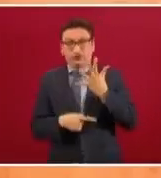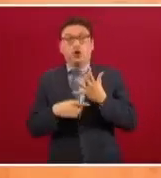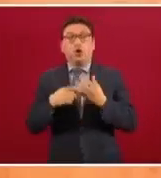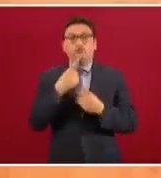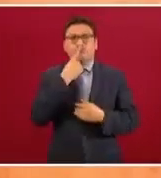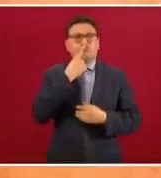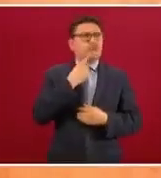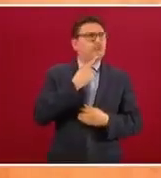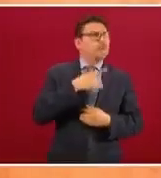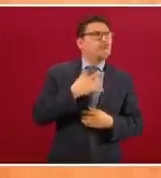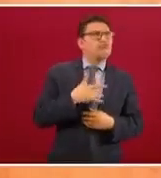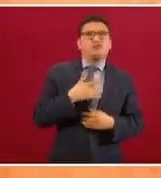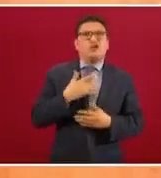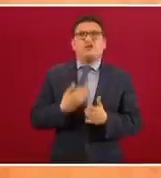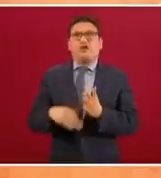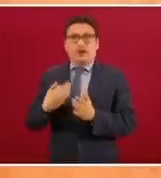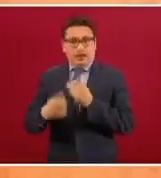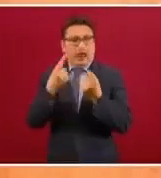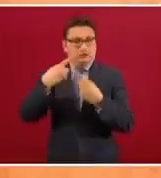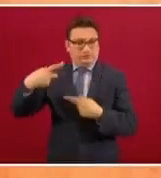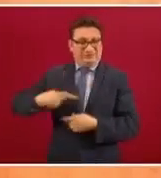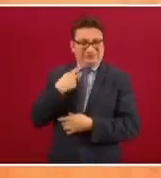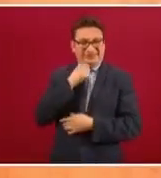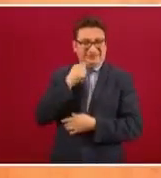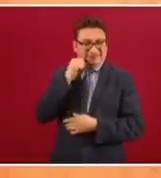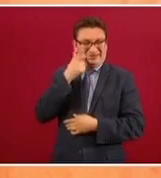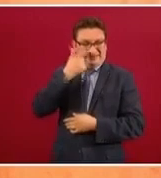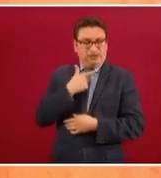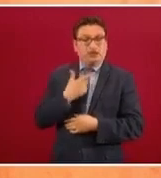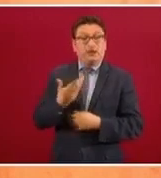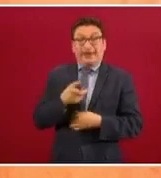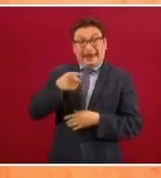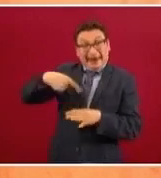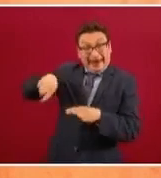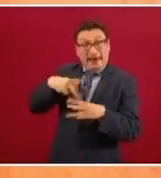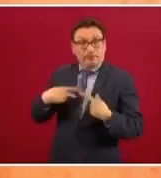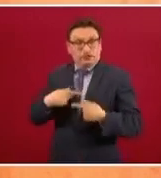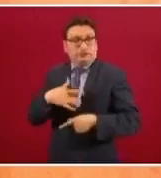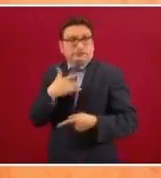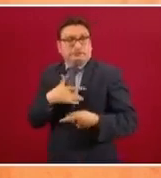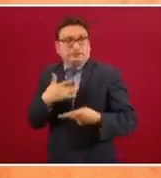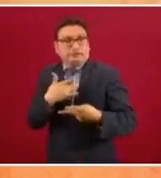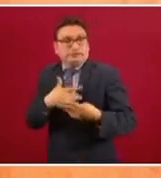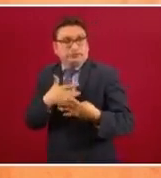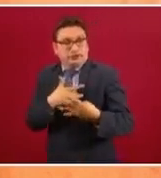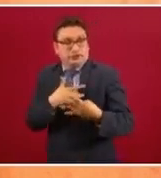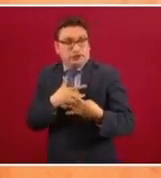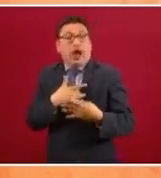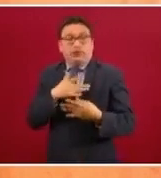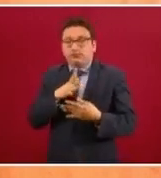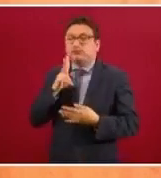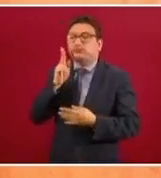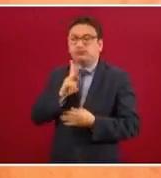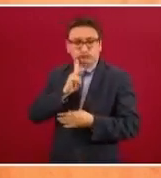pérdida del olfato que me preguntaban ayer en la noche, estas personas se les hace la prueba de